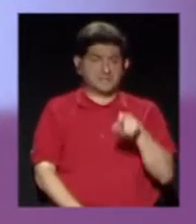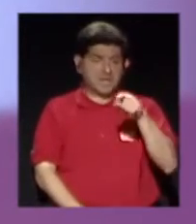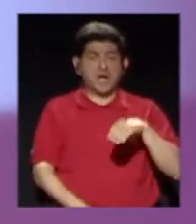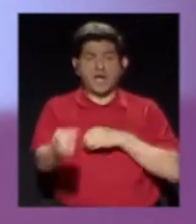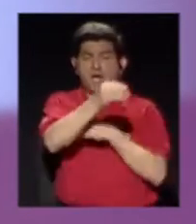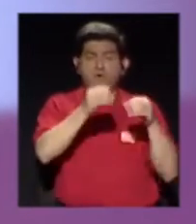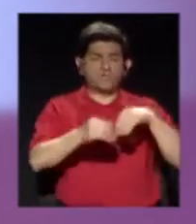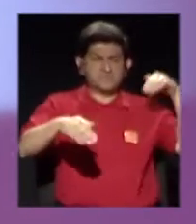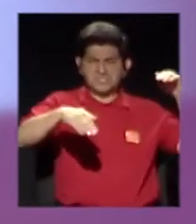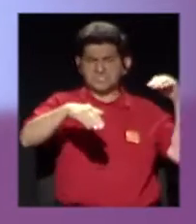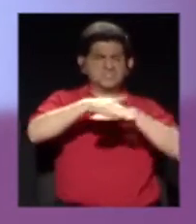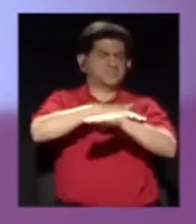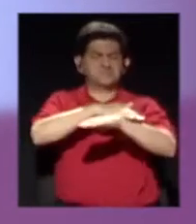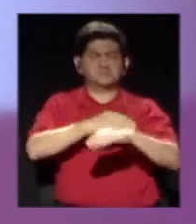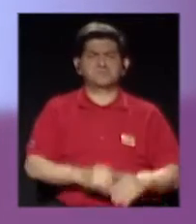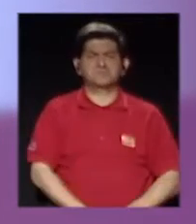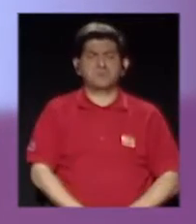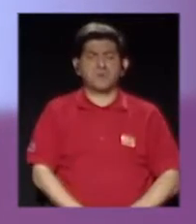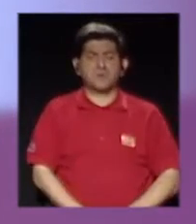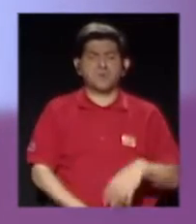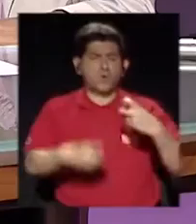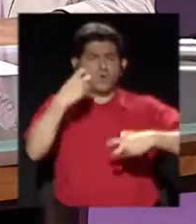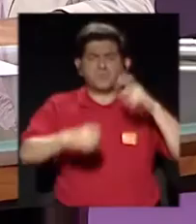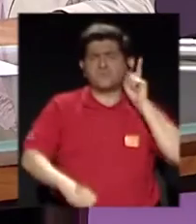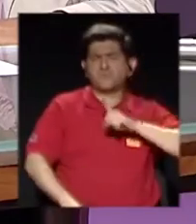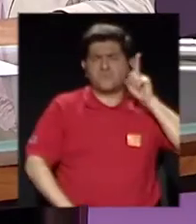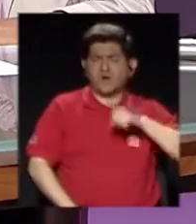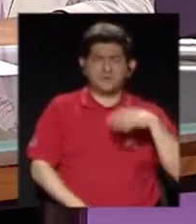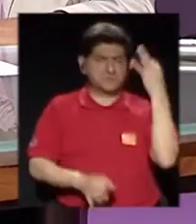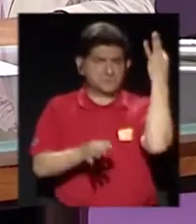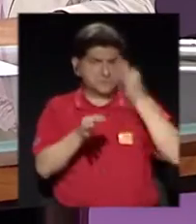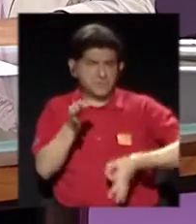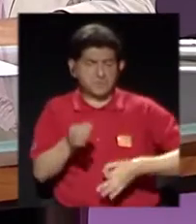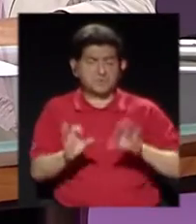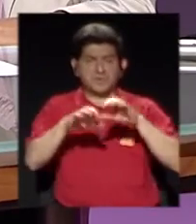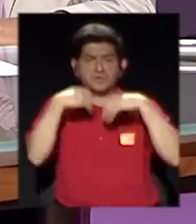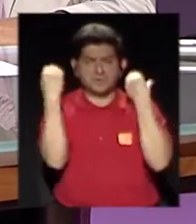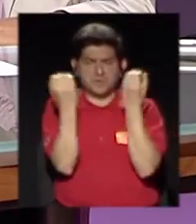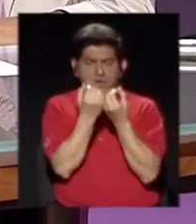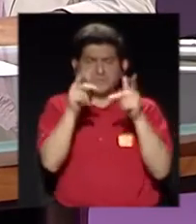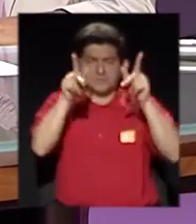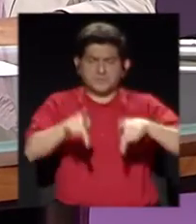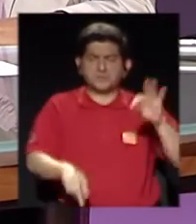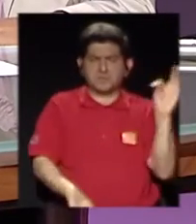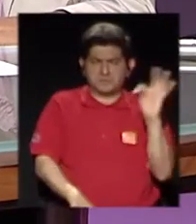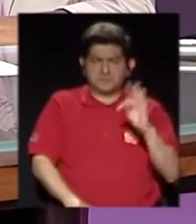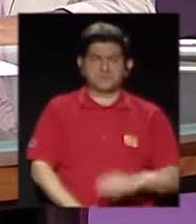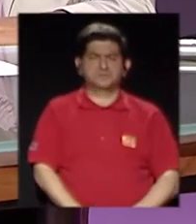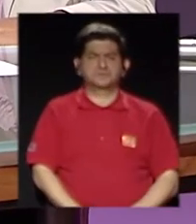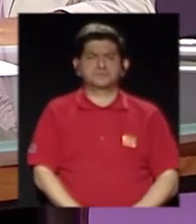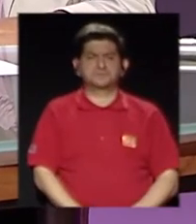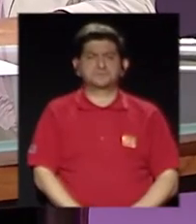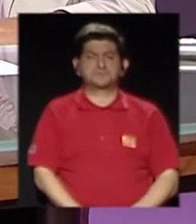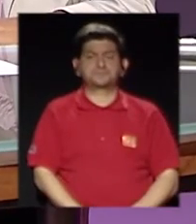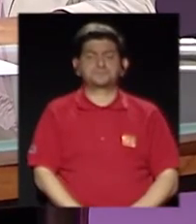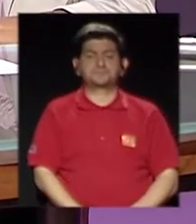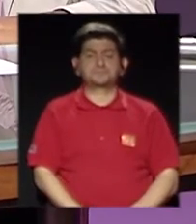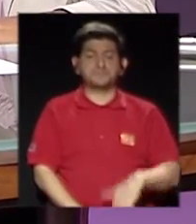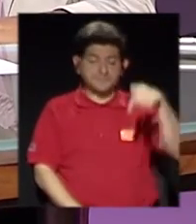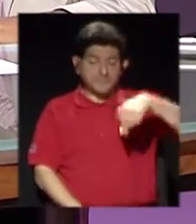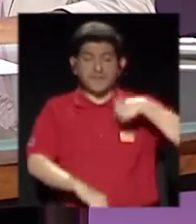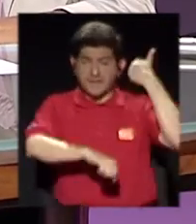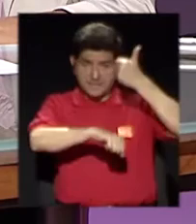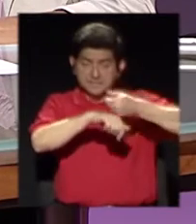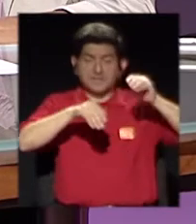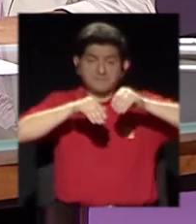sus oficinas por delitos falsos por simplemente ser organizaciones de transexuales entonces desde acá estamos creando